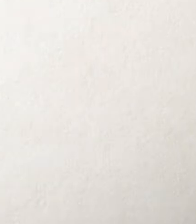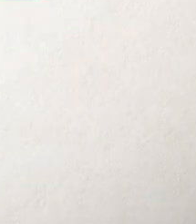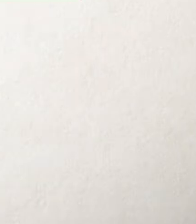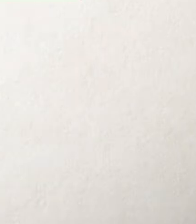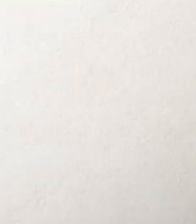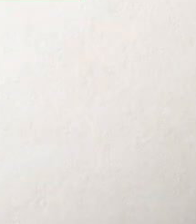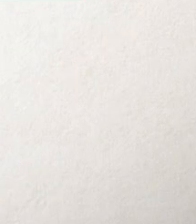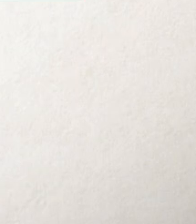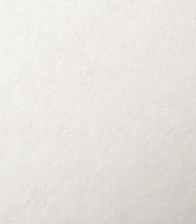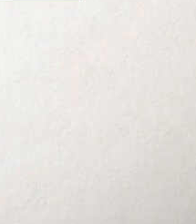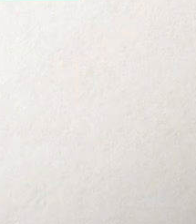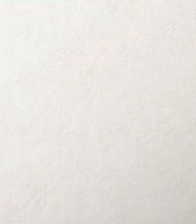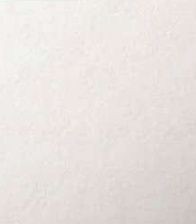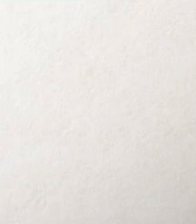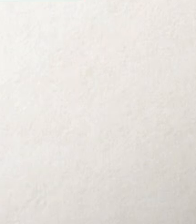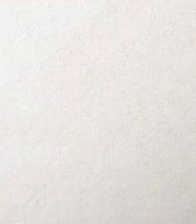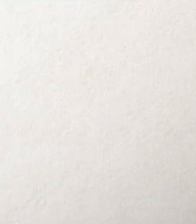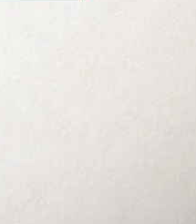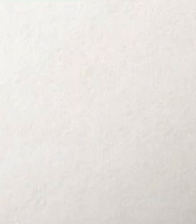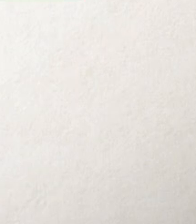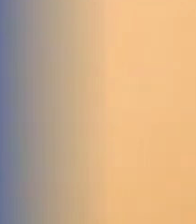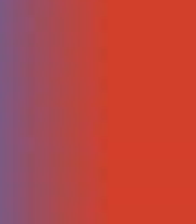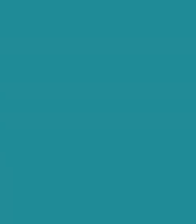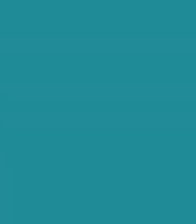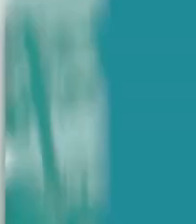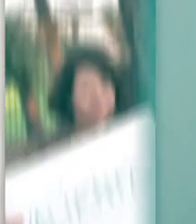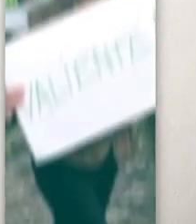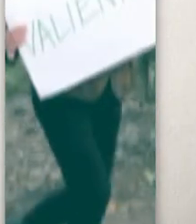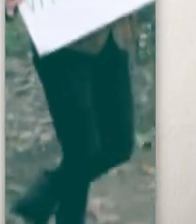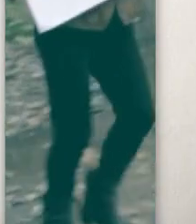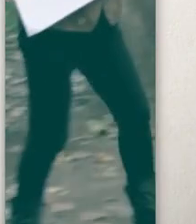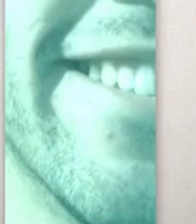Vota por Alberto Mayol, presidente.